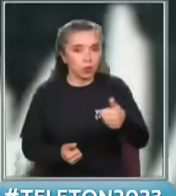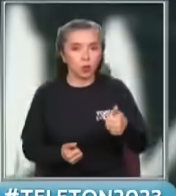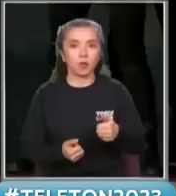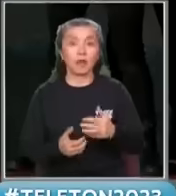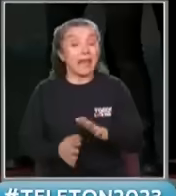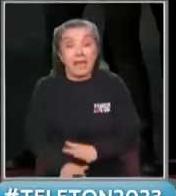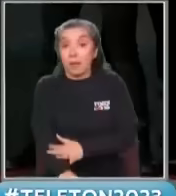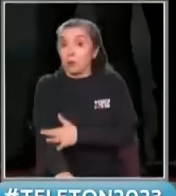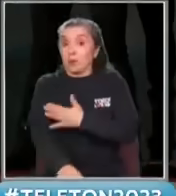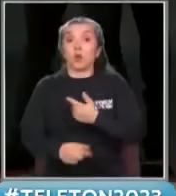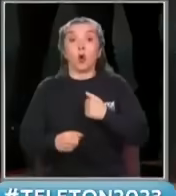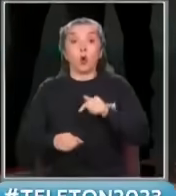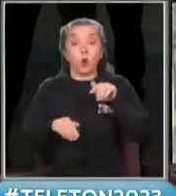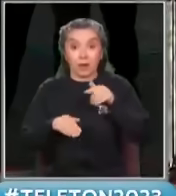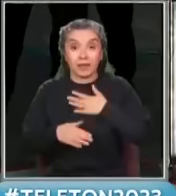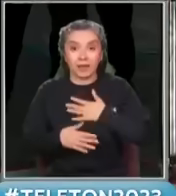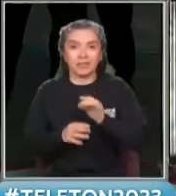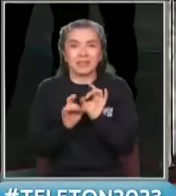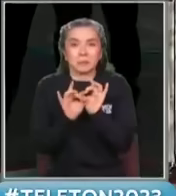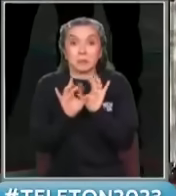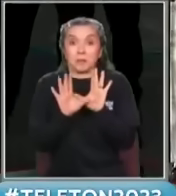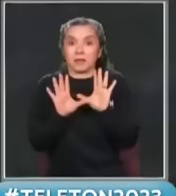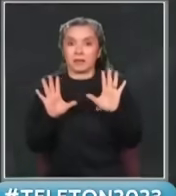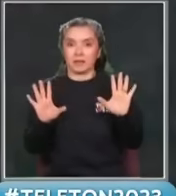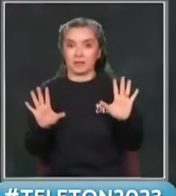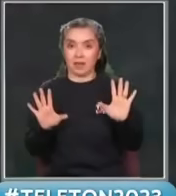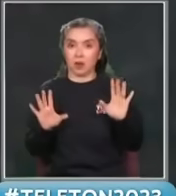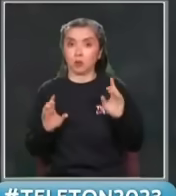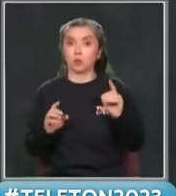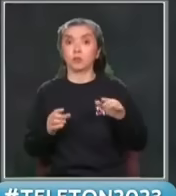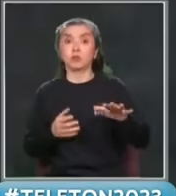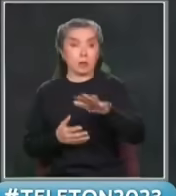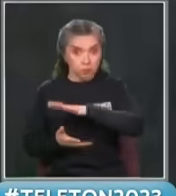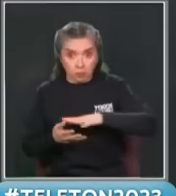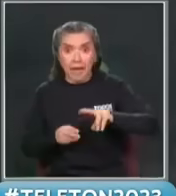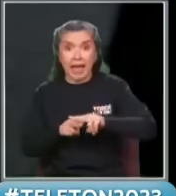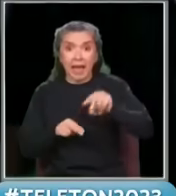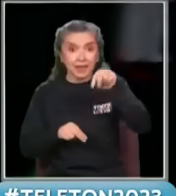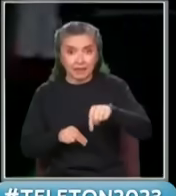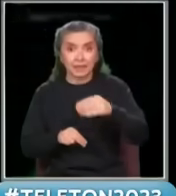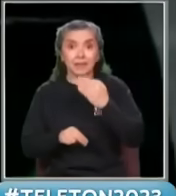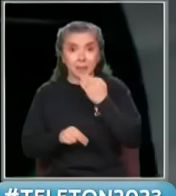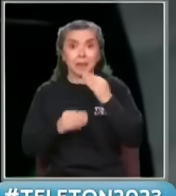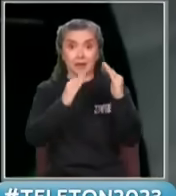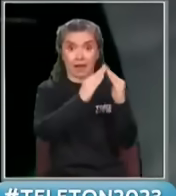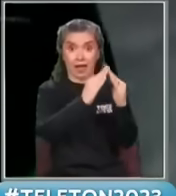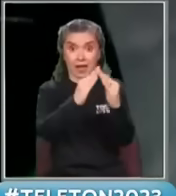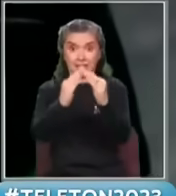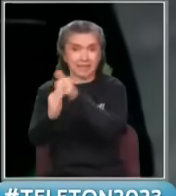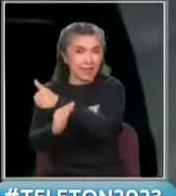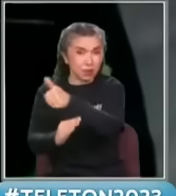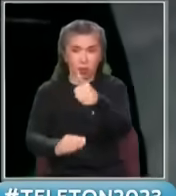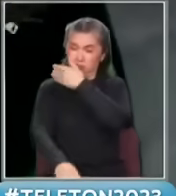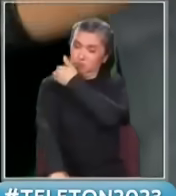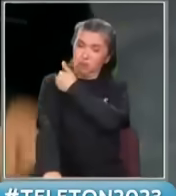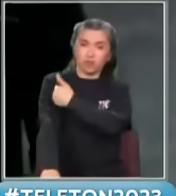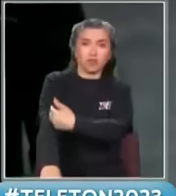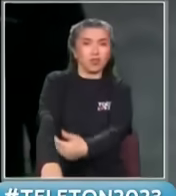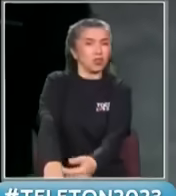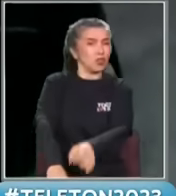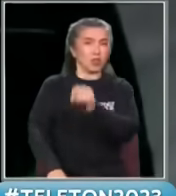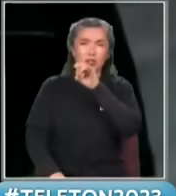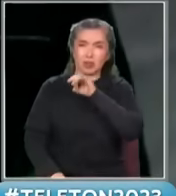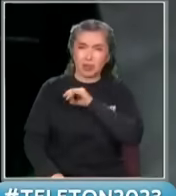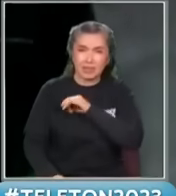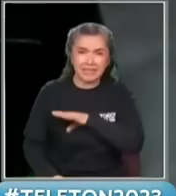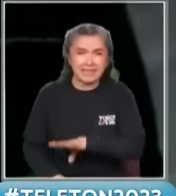que hoy día quiero hacer algo realmente especial, que no solamente suceda aquí en el Teatro Teletón, sino que suceda en todas las casas, en todo Chile, de Arica, Punta Arena,